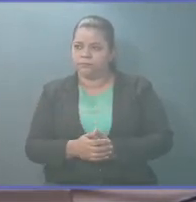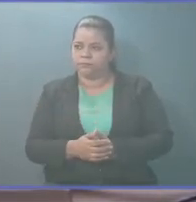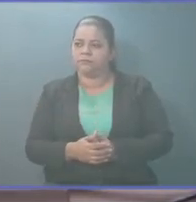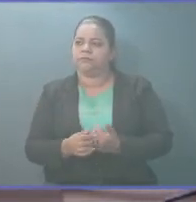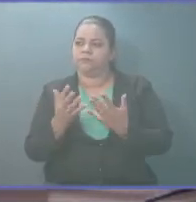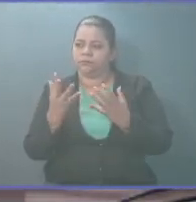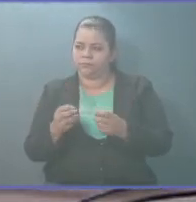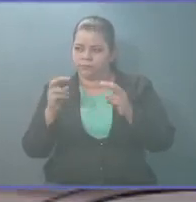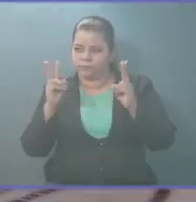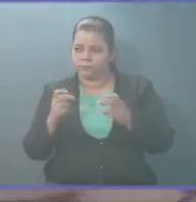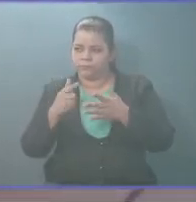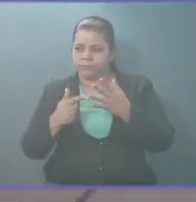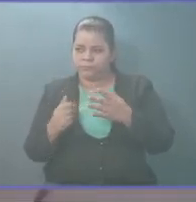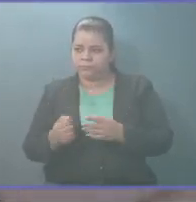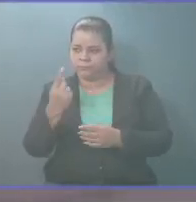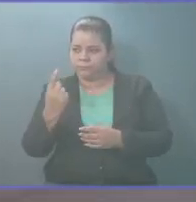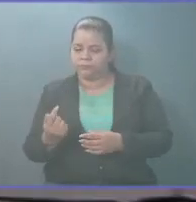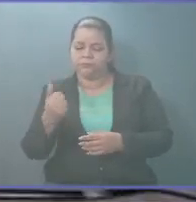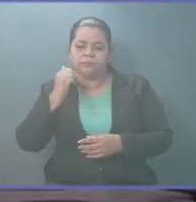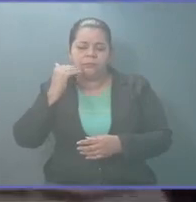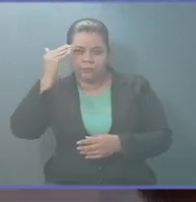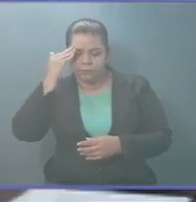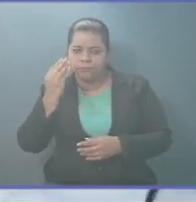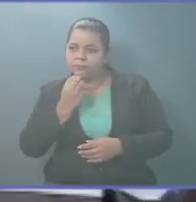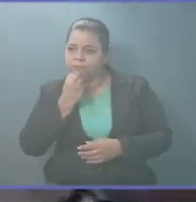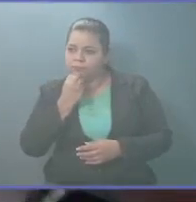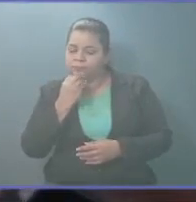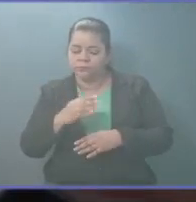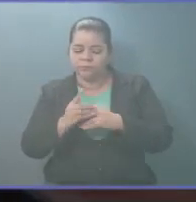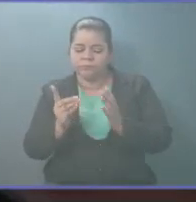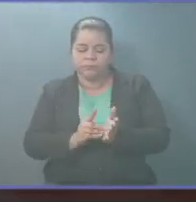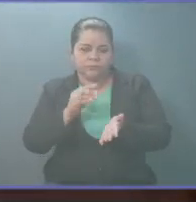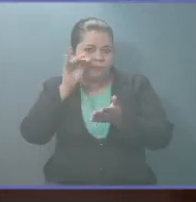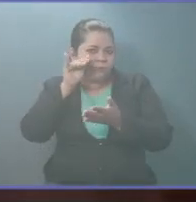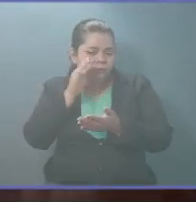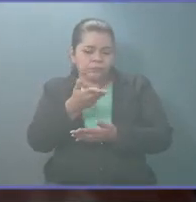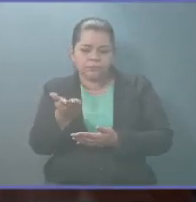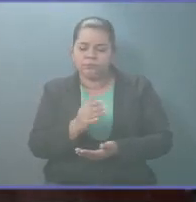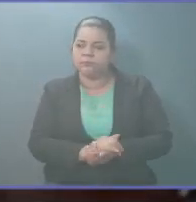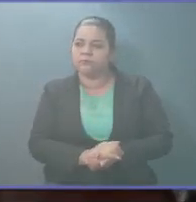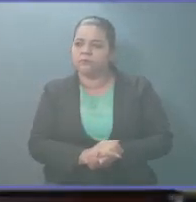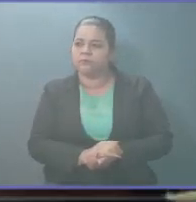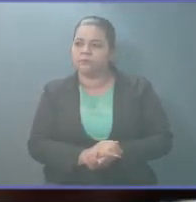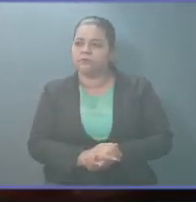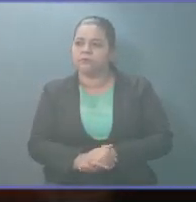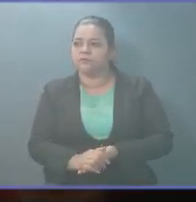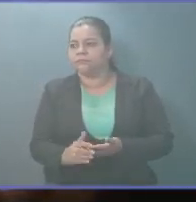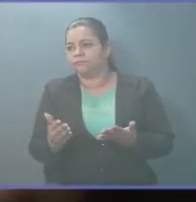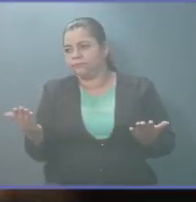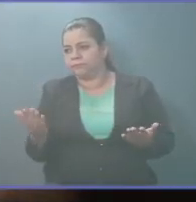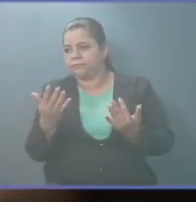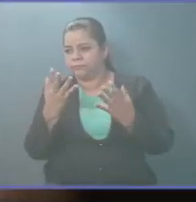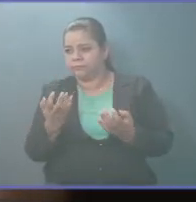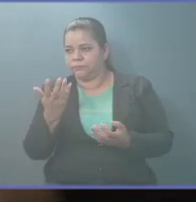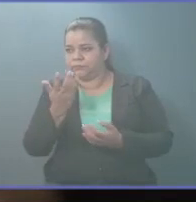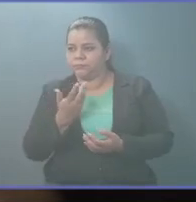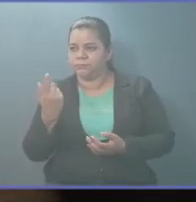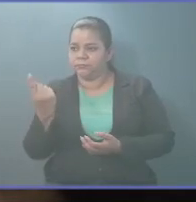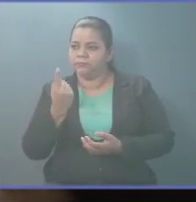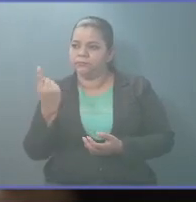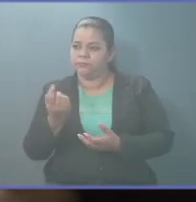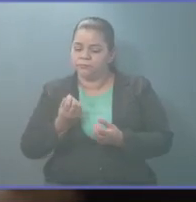de la Universidad de El Salvador que iba a marchar con ellos para incrementarles el presupuesto, se le olvidó en el camino y le tuvimos que